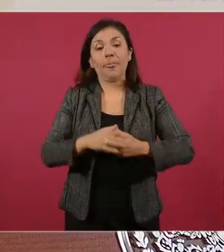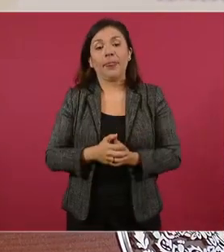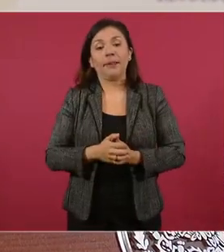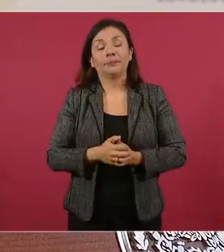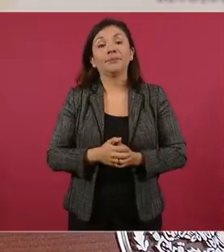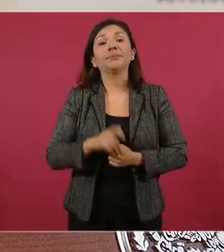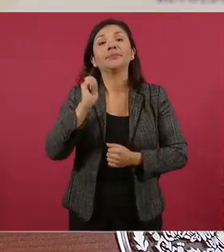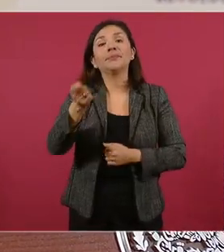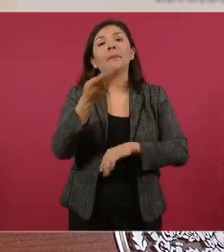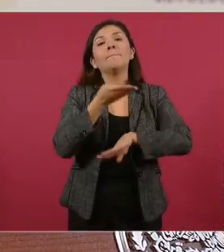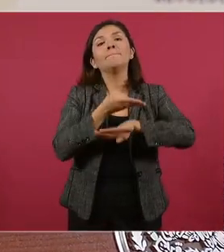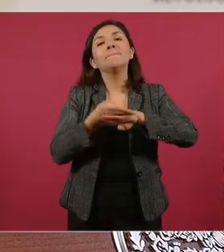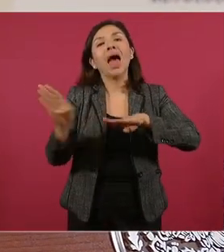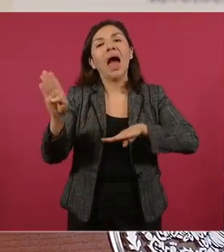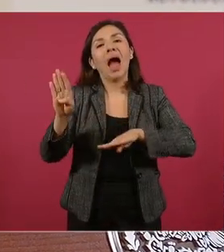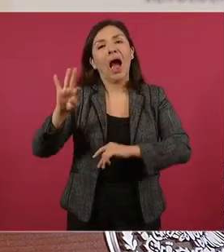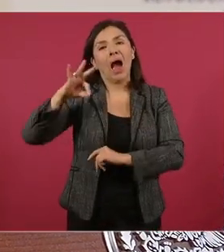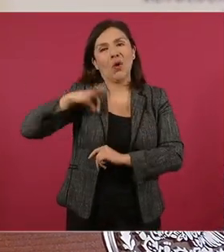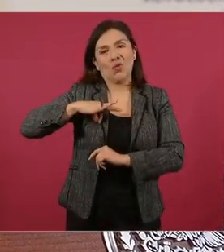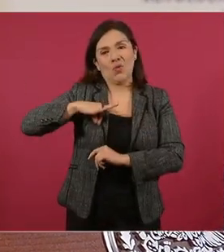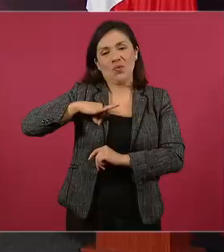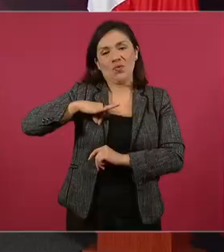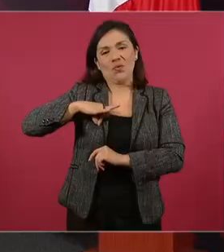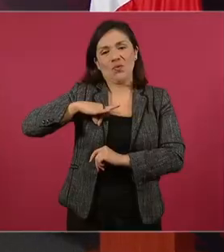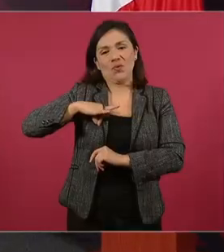Pañuelito blanco.